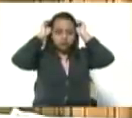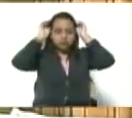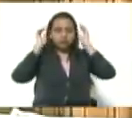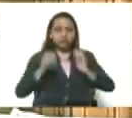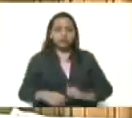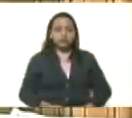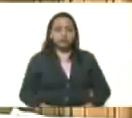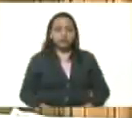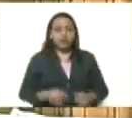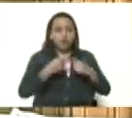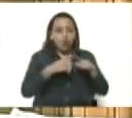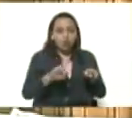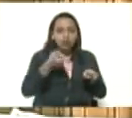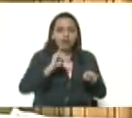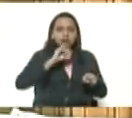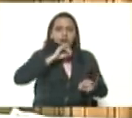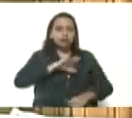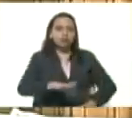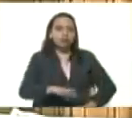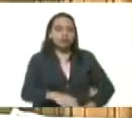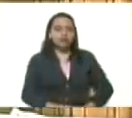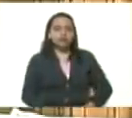otra va a ser la historia.